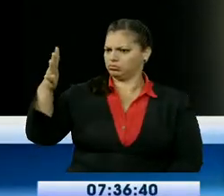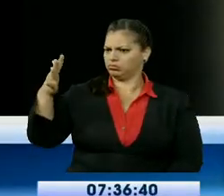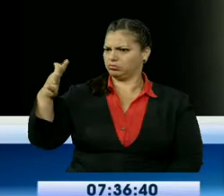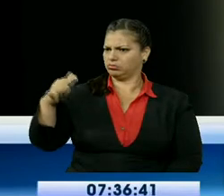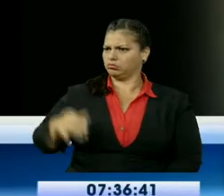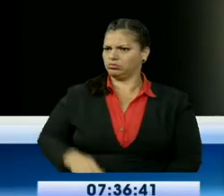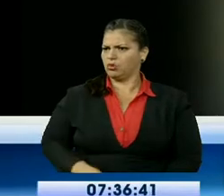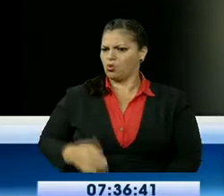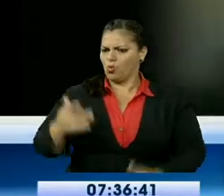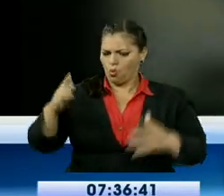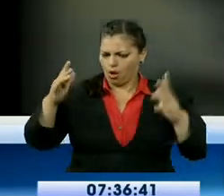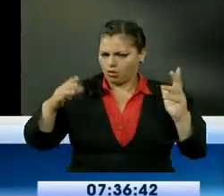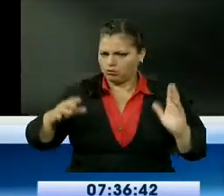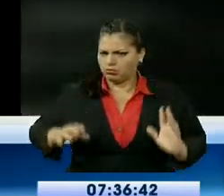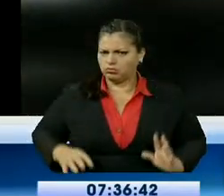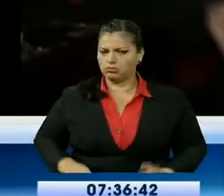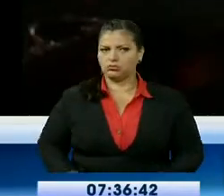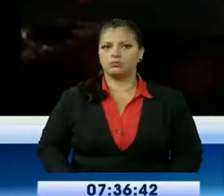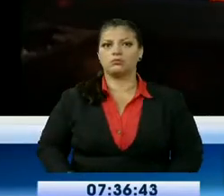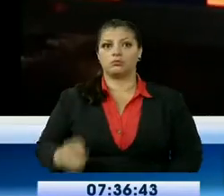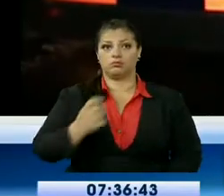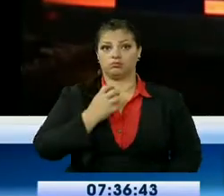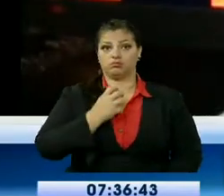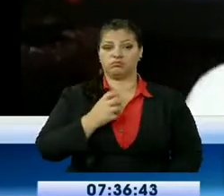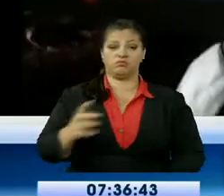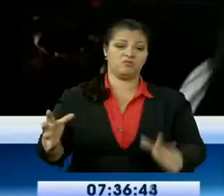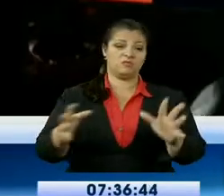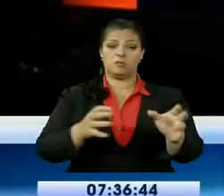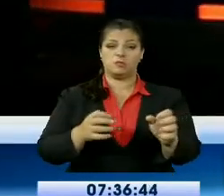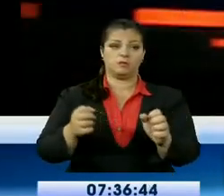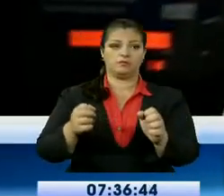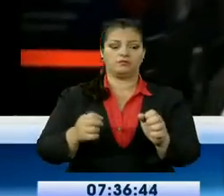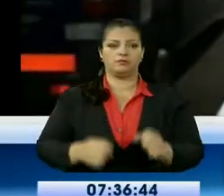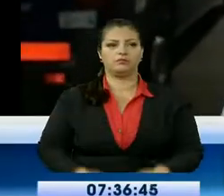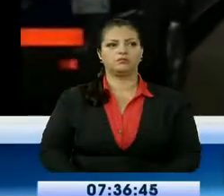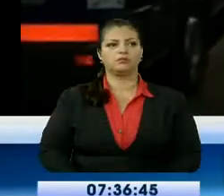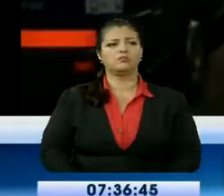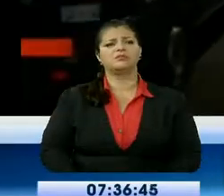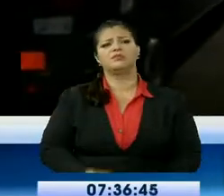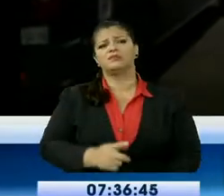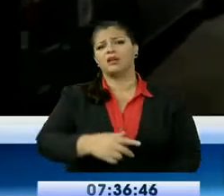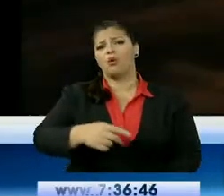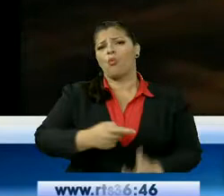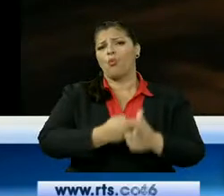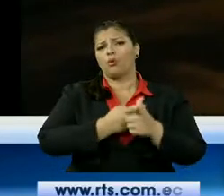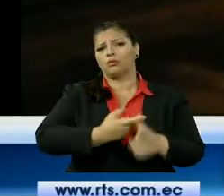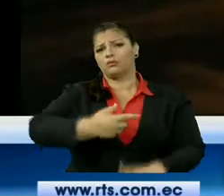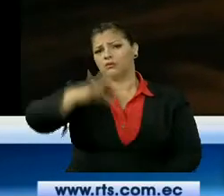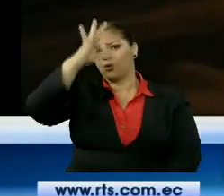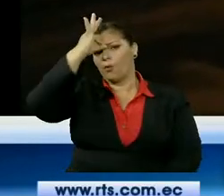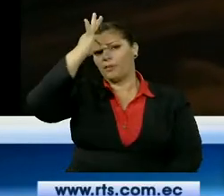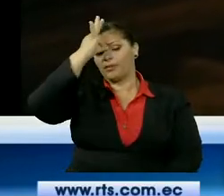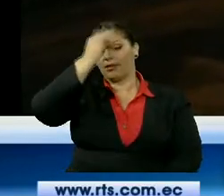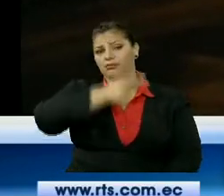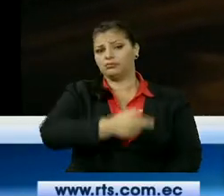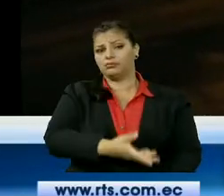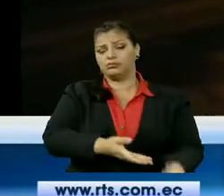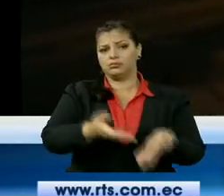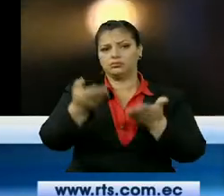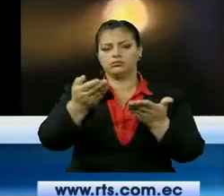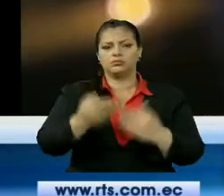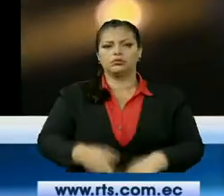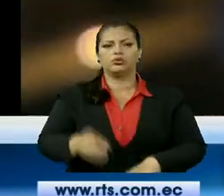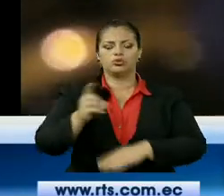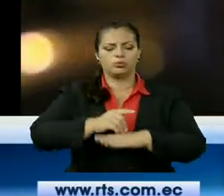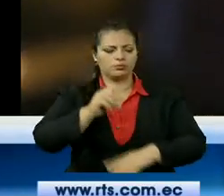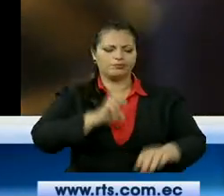solamente comprobaron su deceso. Sus familiares se mantuvieron herméticos ante la fatal noticia. La fiscal iniciará una indagación, ya